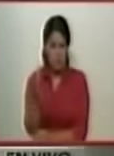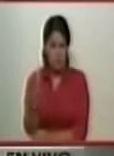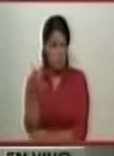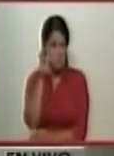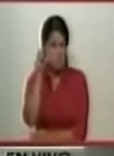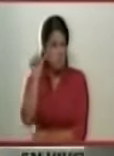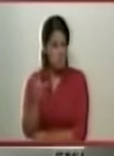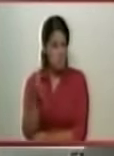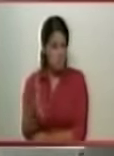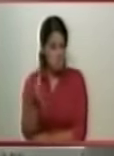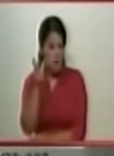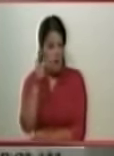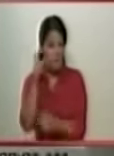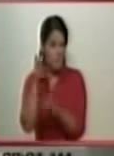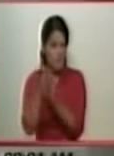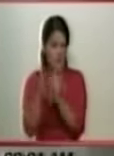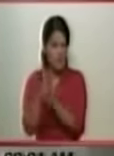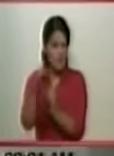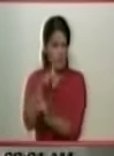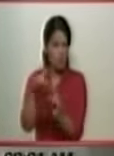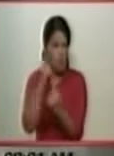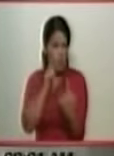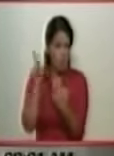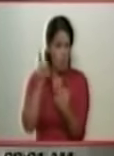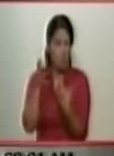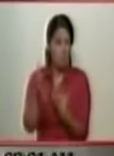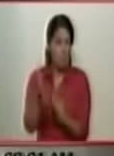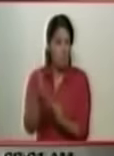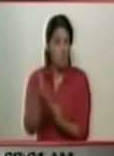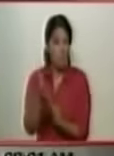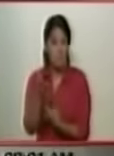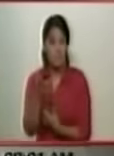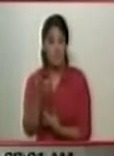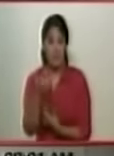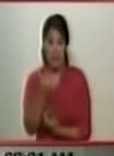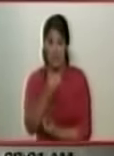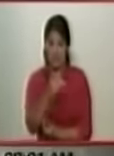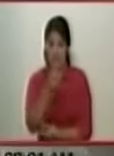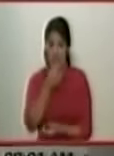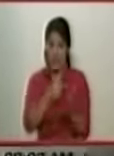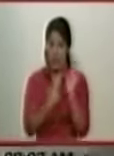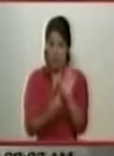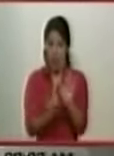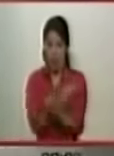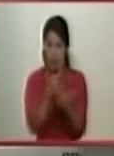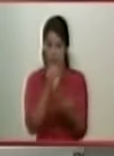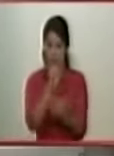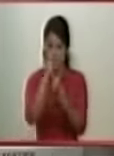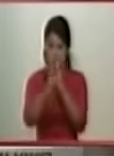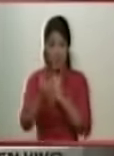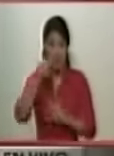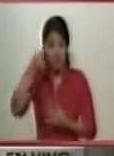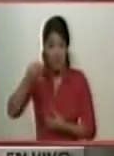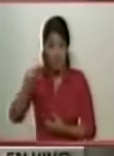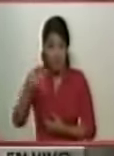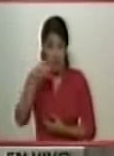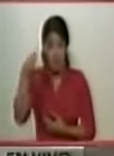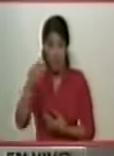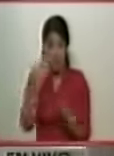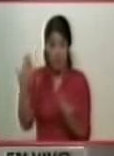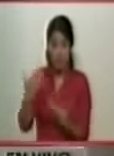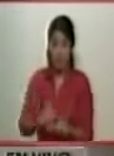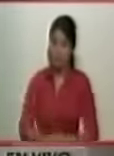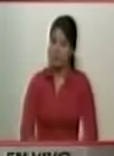sonido ambiente que nosotros podemos en estos momentos llevarles a ustedes en vivo y directo. En